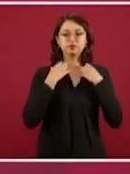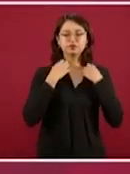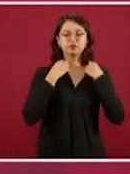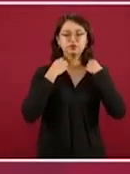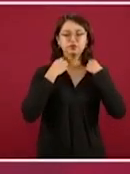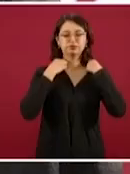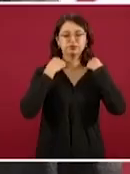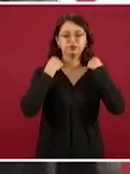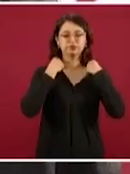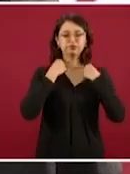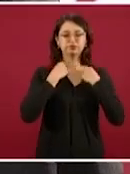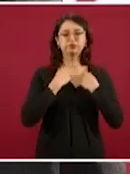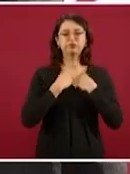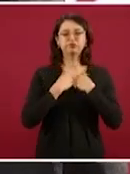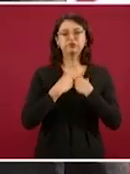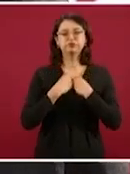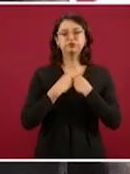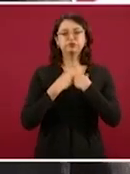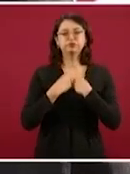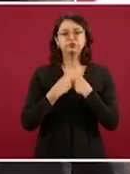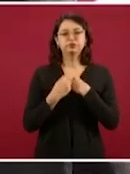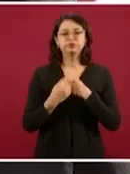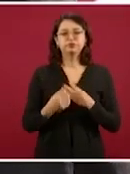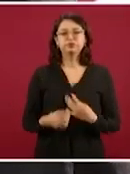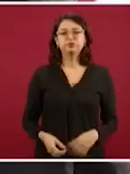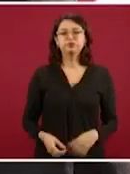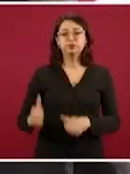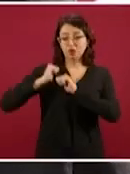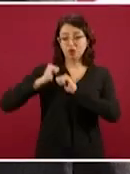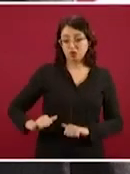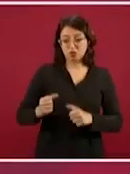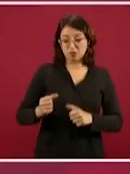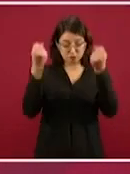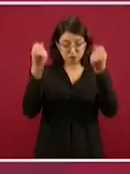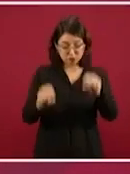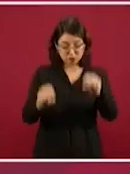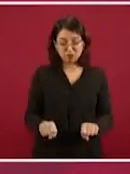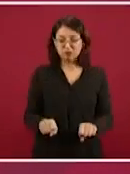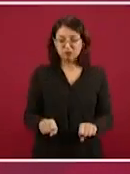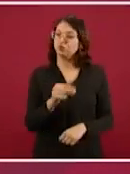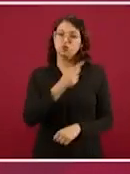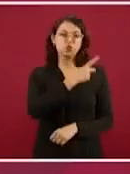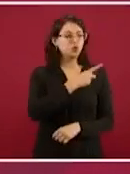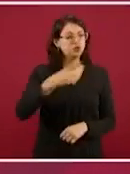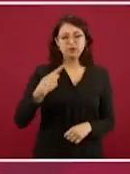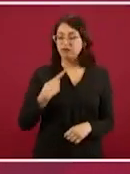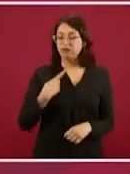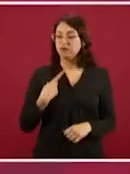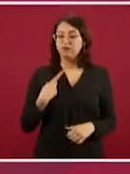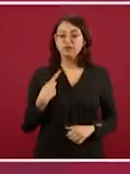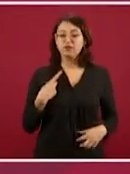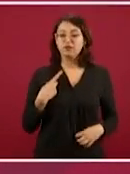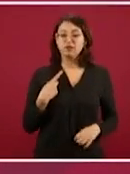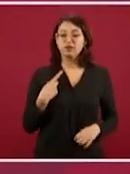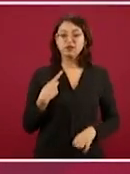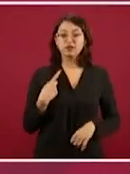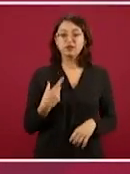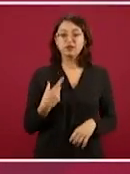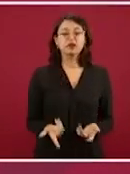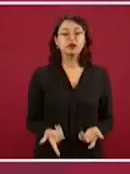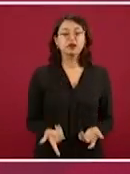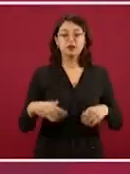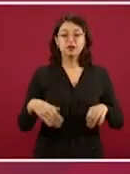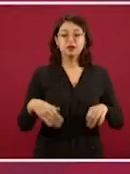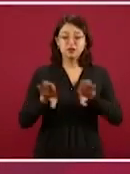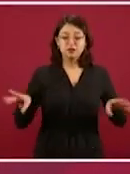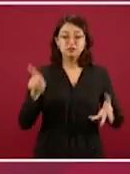se impongan autoridades. Esto es por de la democracia